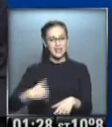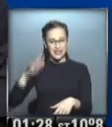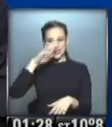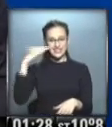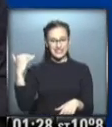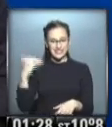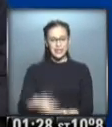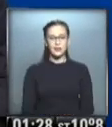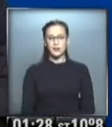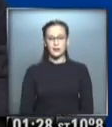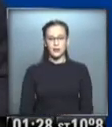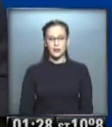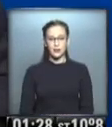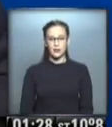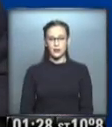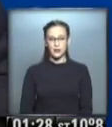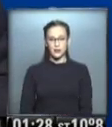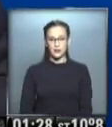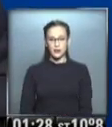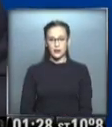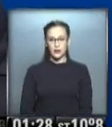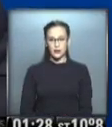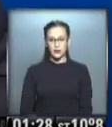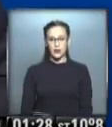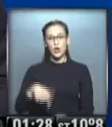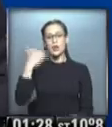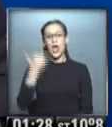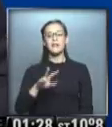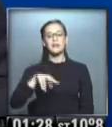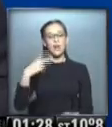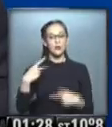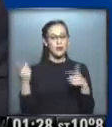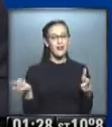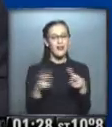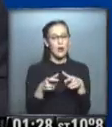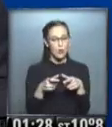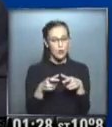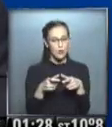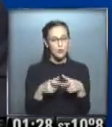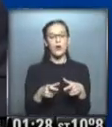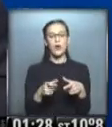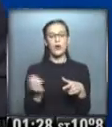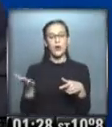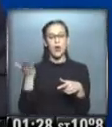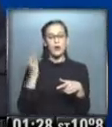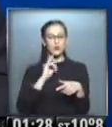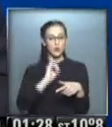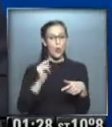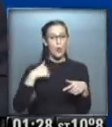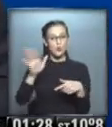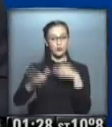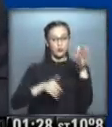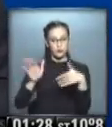de Kirchner tuvo hoy la segunda reunión que había ella misma convocado con